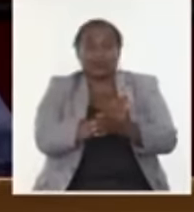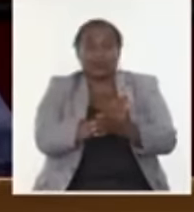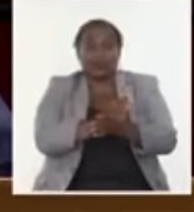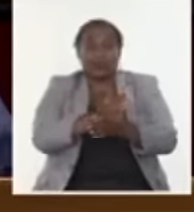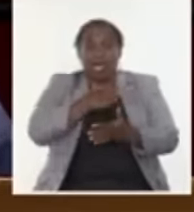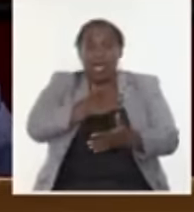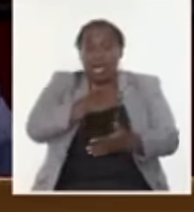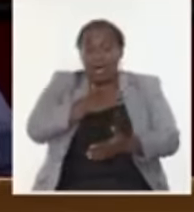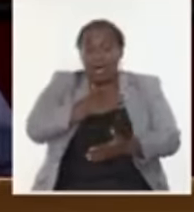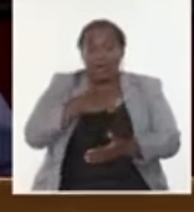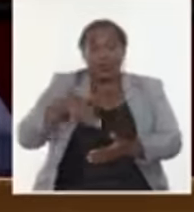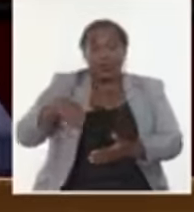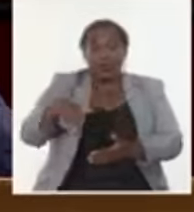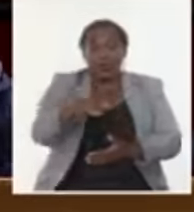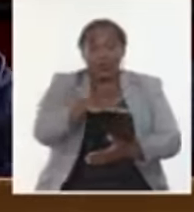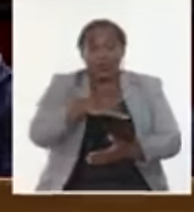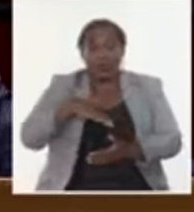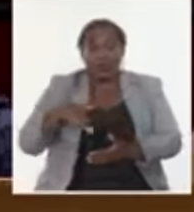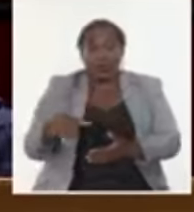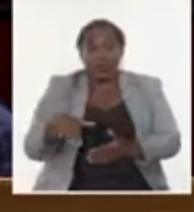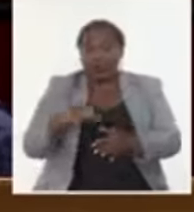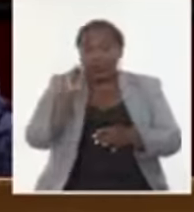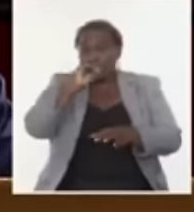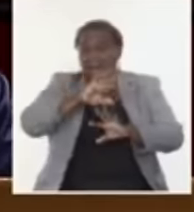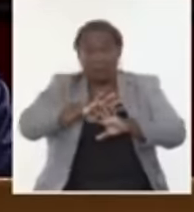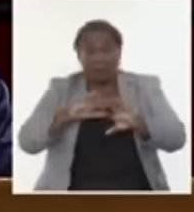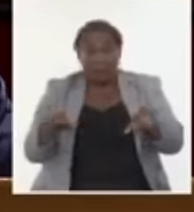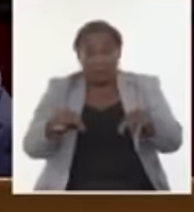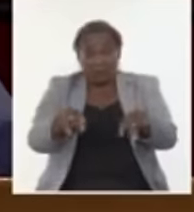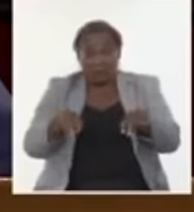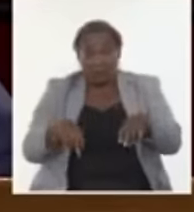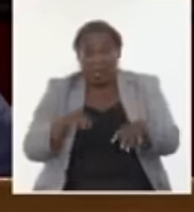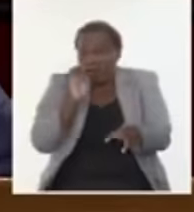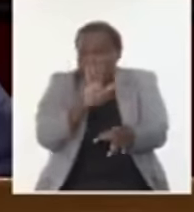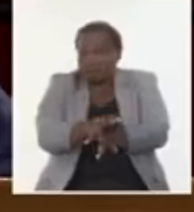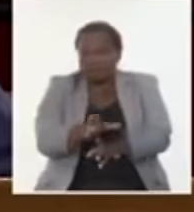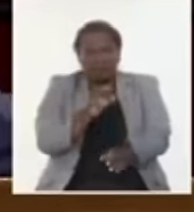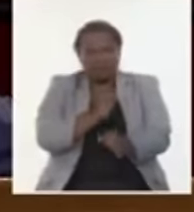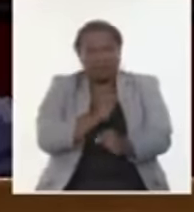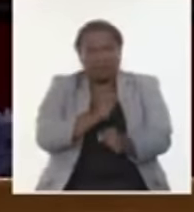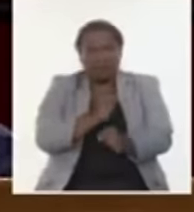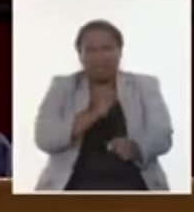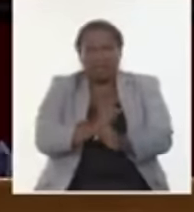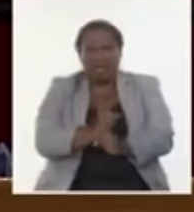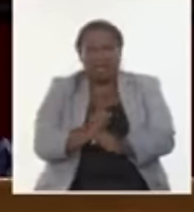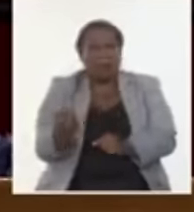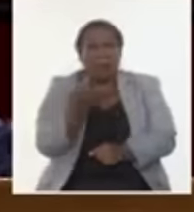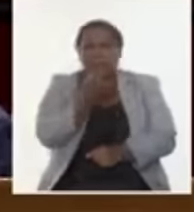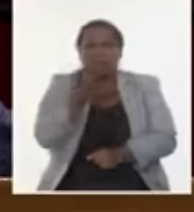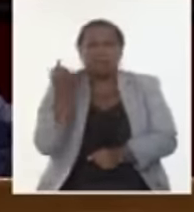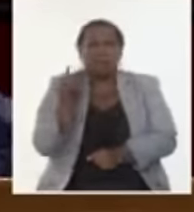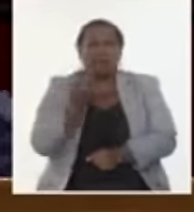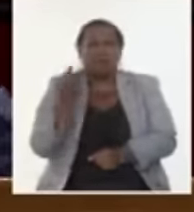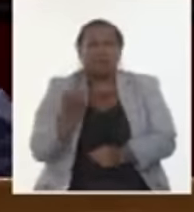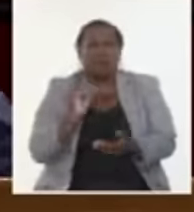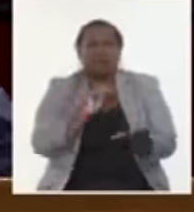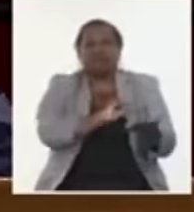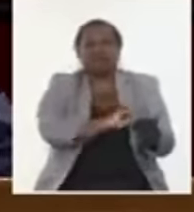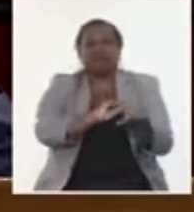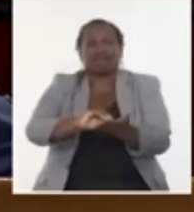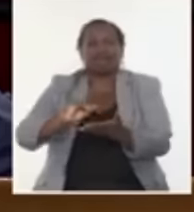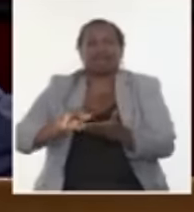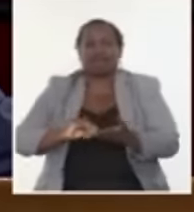Nosotros, saliendo de aquí, empezamos a trabajar y empezando enero fue lo primero que implementamos de todas las cuestiones que